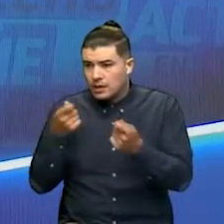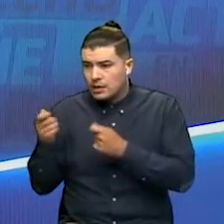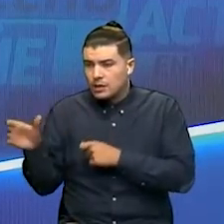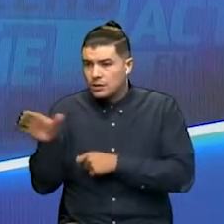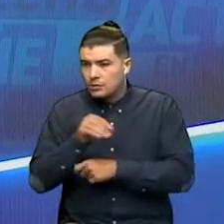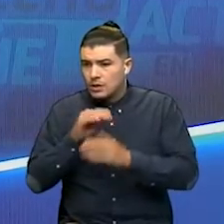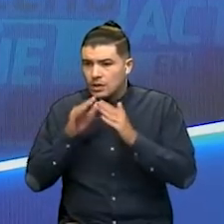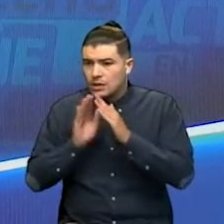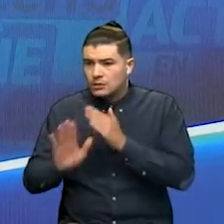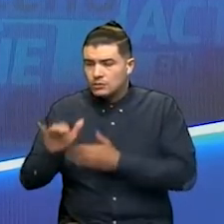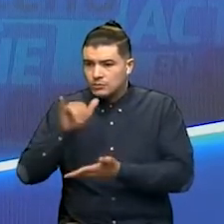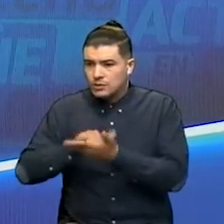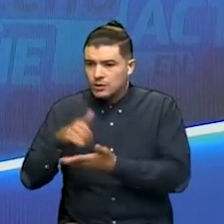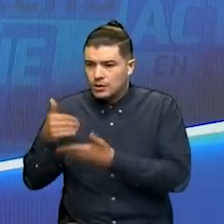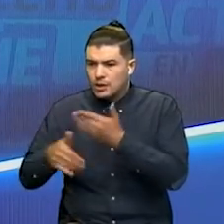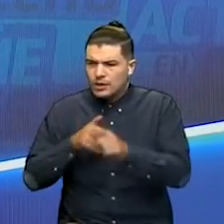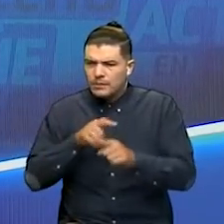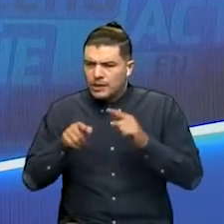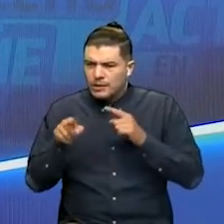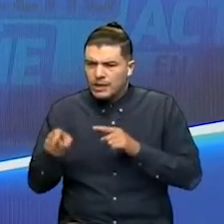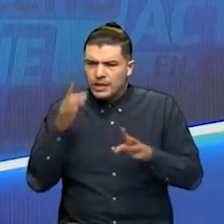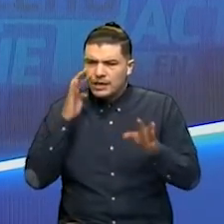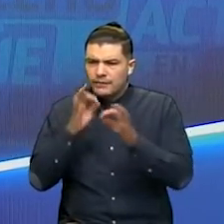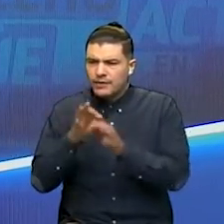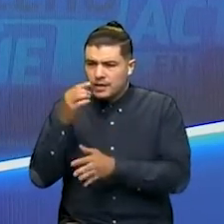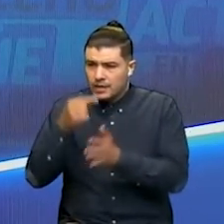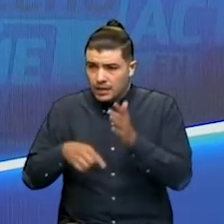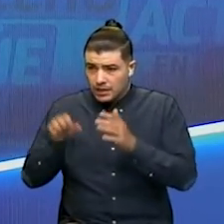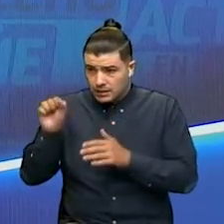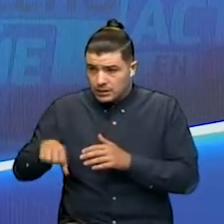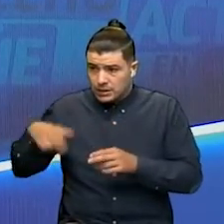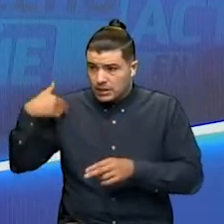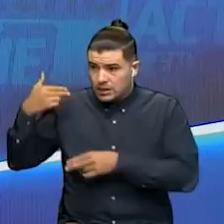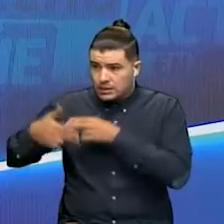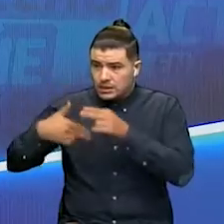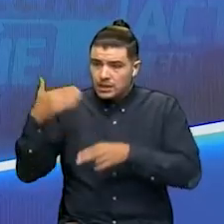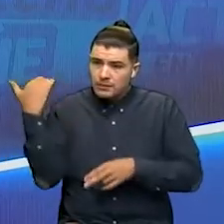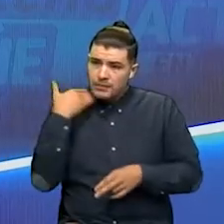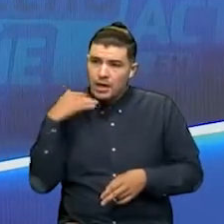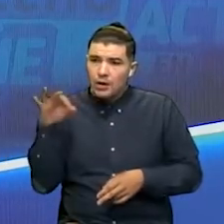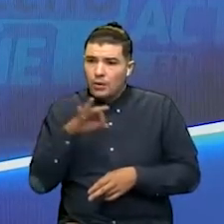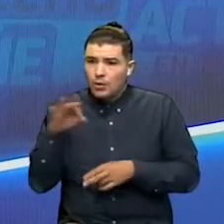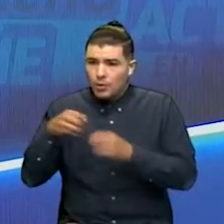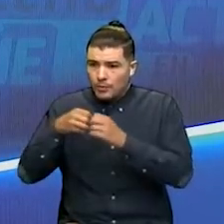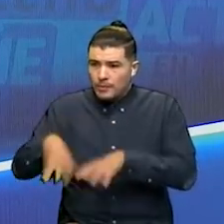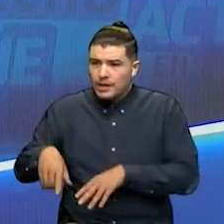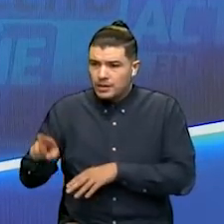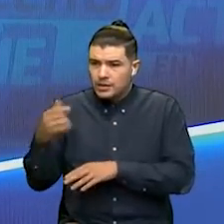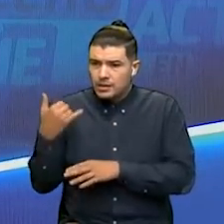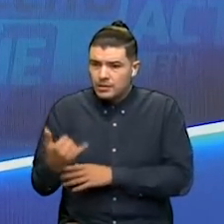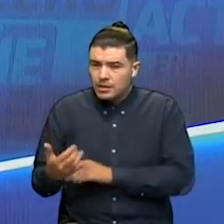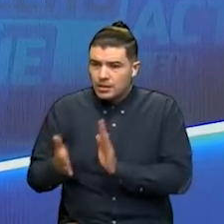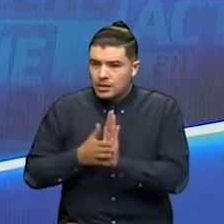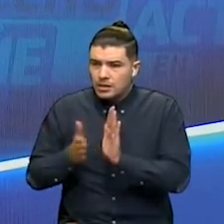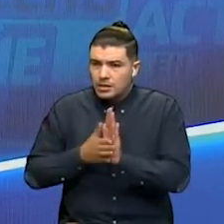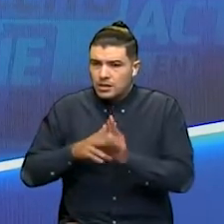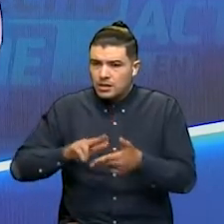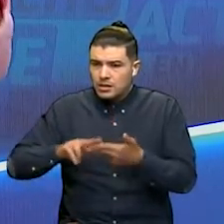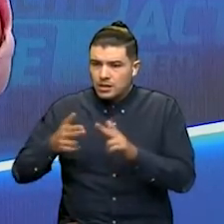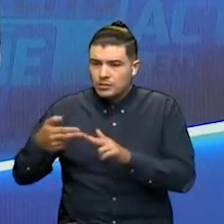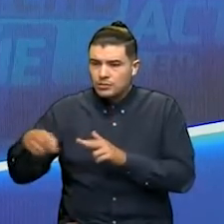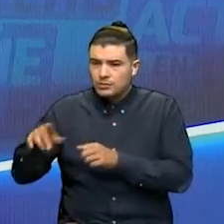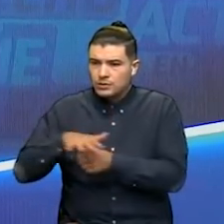predio particular. Pero hay que prima, es decir, la herencia sí vence o sí pierde, digamos que vigencia con respecto a la